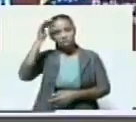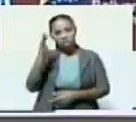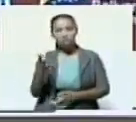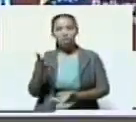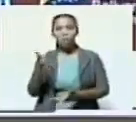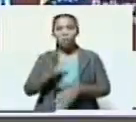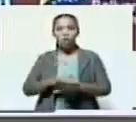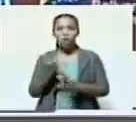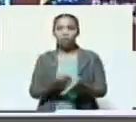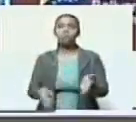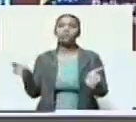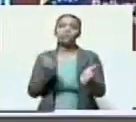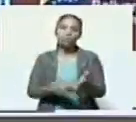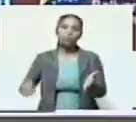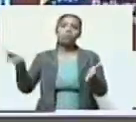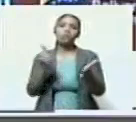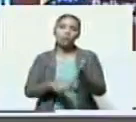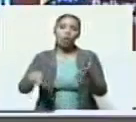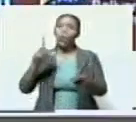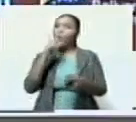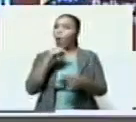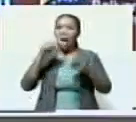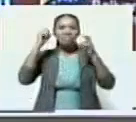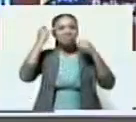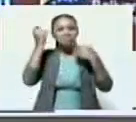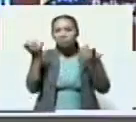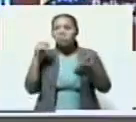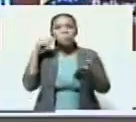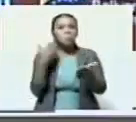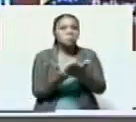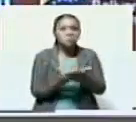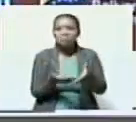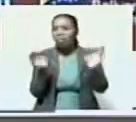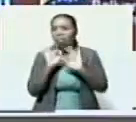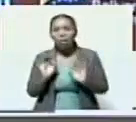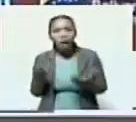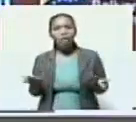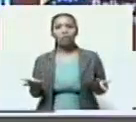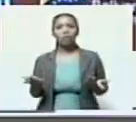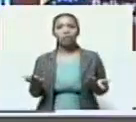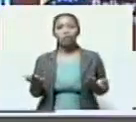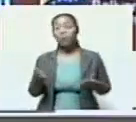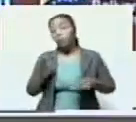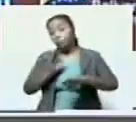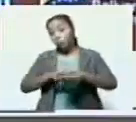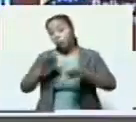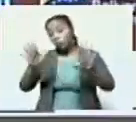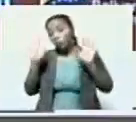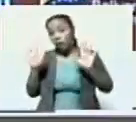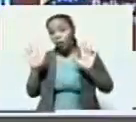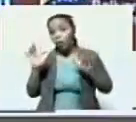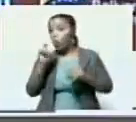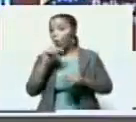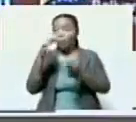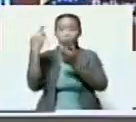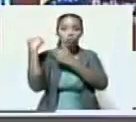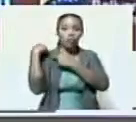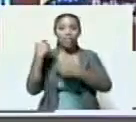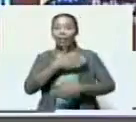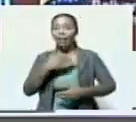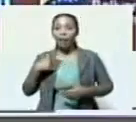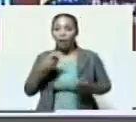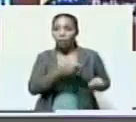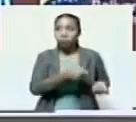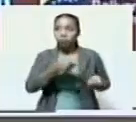es reiterativo, no hay argumentación, no hay pruebas. Y por supuesto, la irresponsabilidad de querer